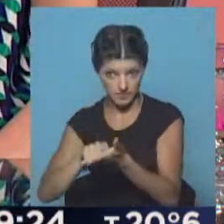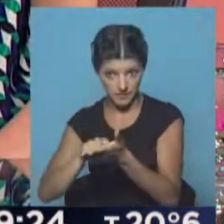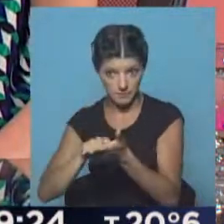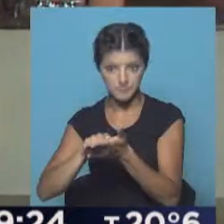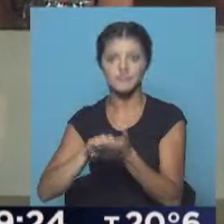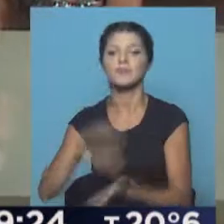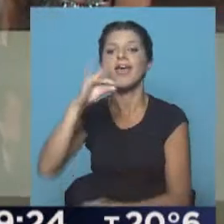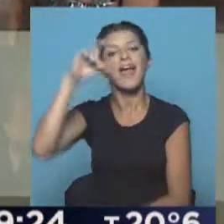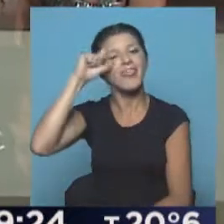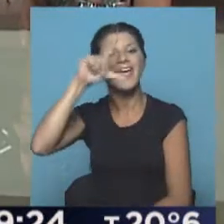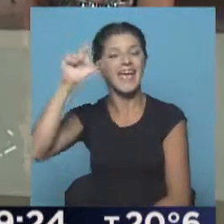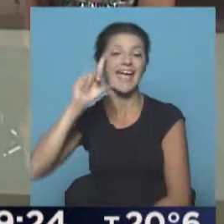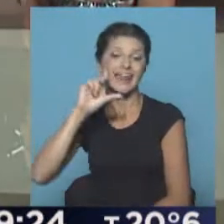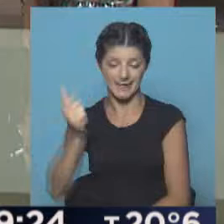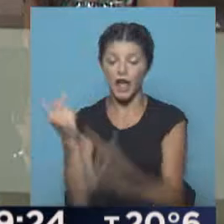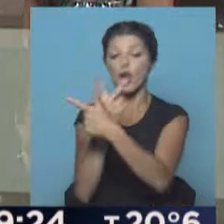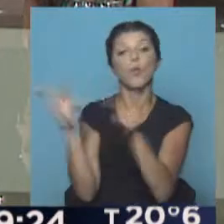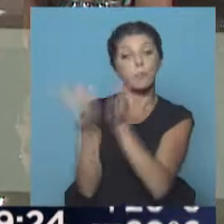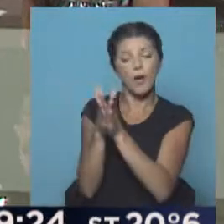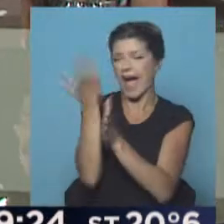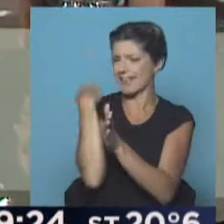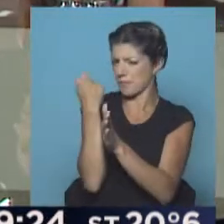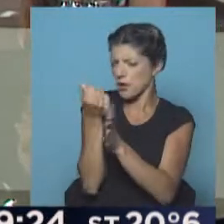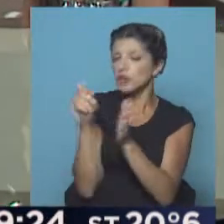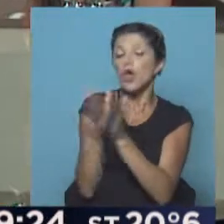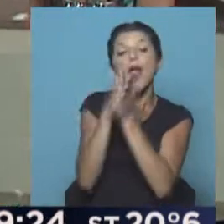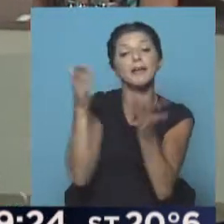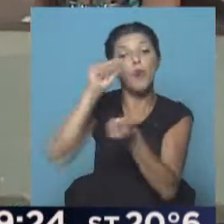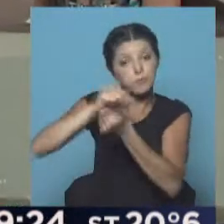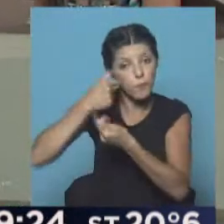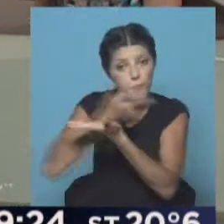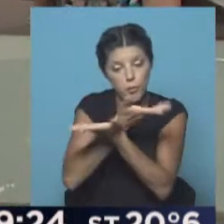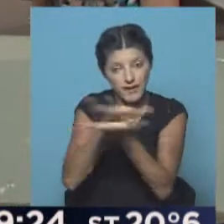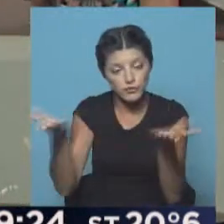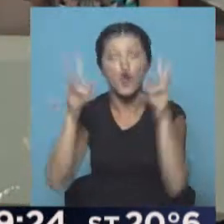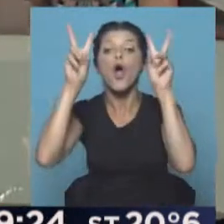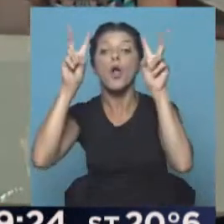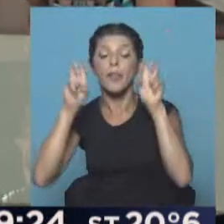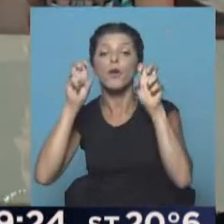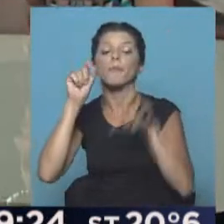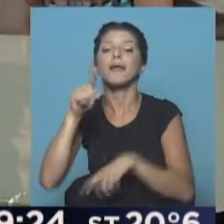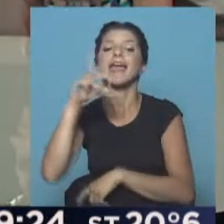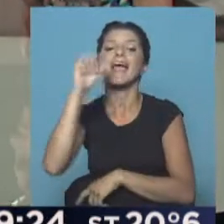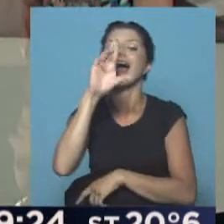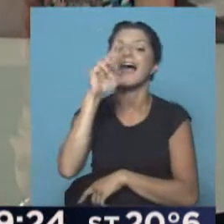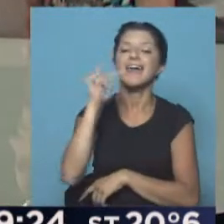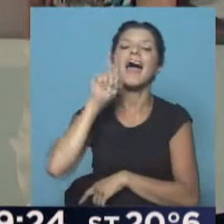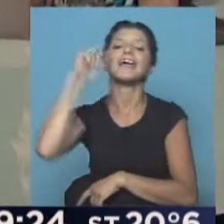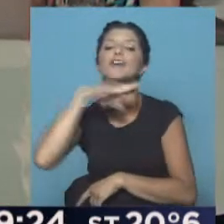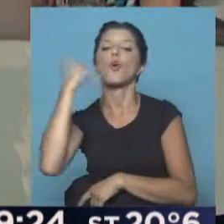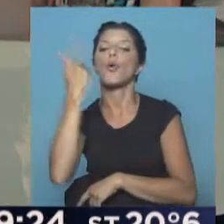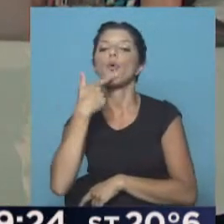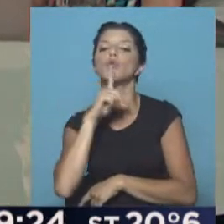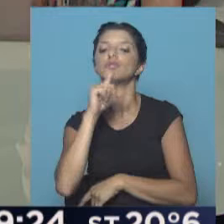acaban de publicar un libro recién salido, muy interesante, que se llama La cara injusta de la justicia. Cata Elía